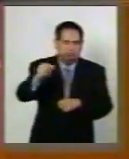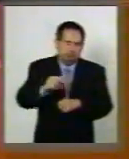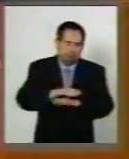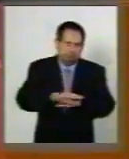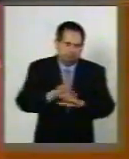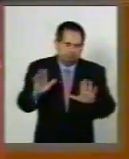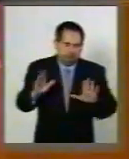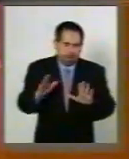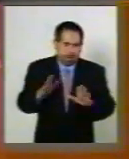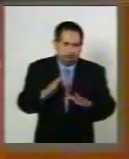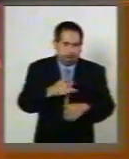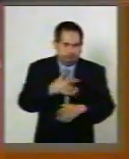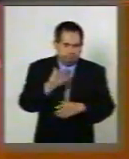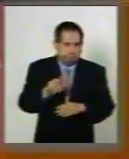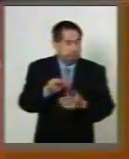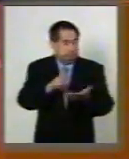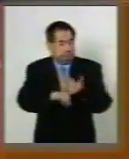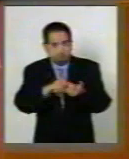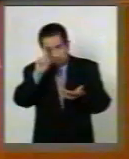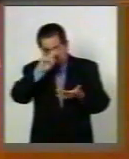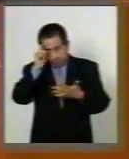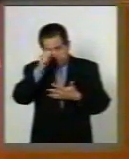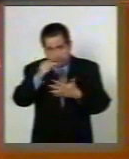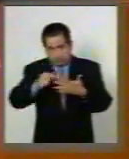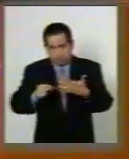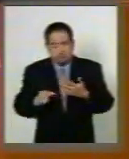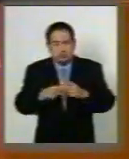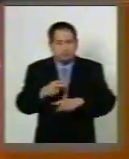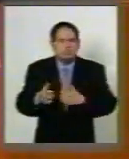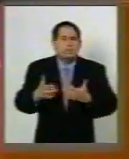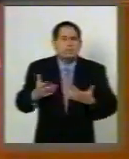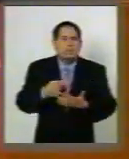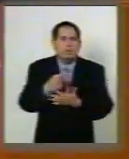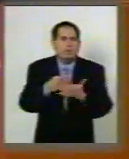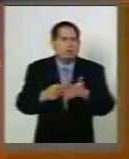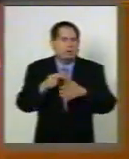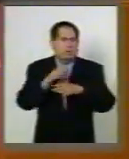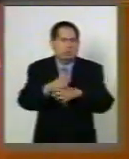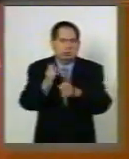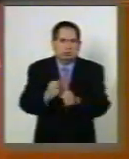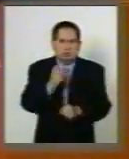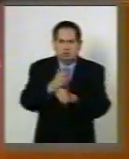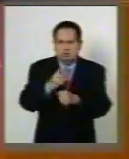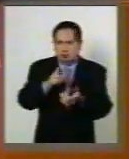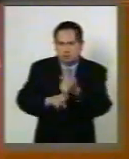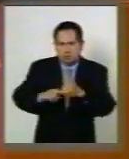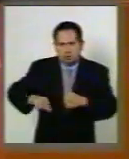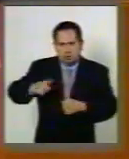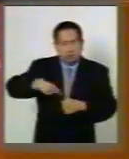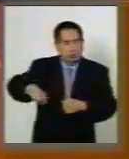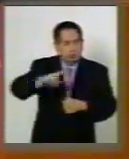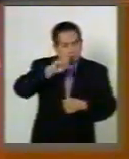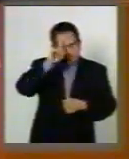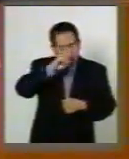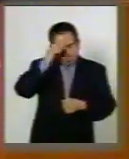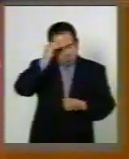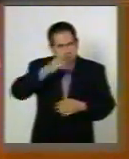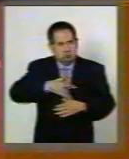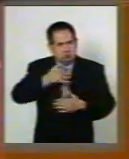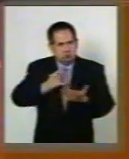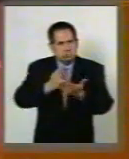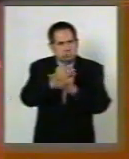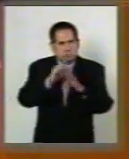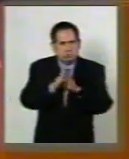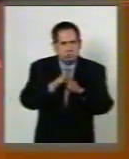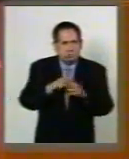grandes recomendaciones en qué hacer en materia de seguridad pública, grandes reflexiones de